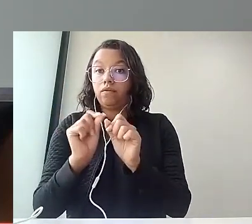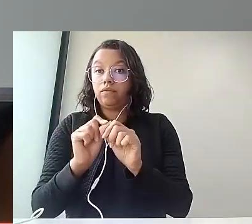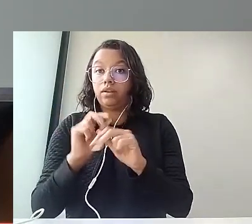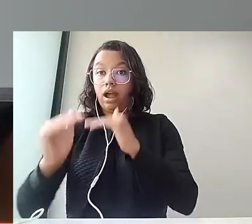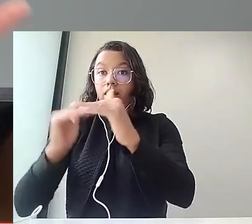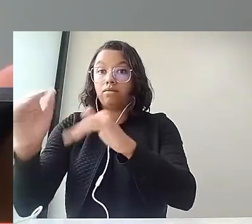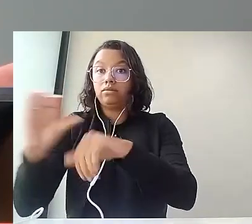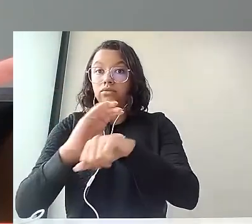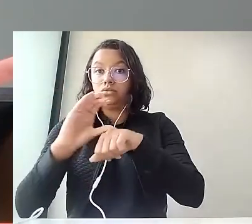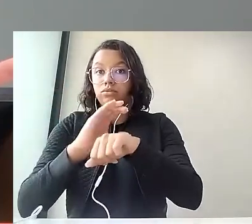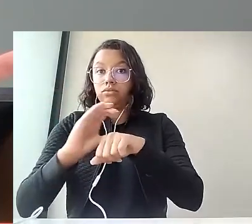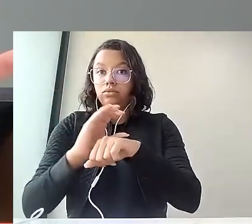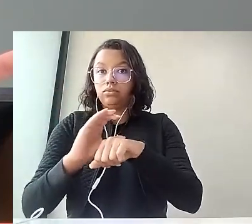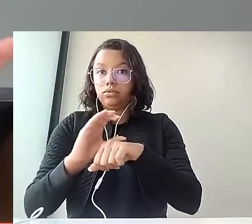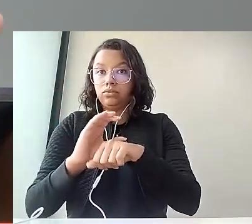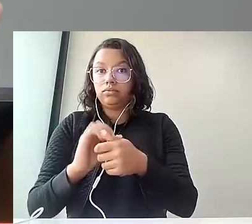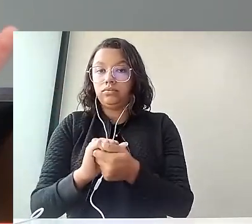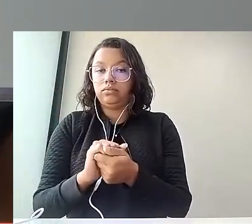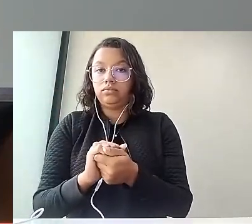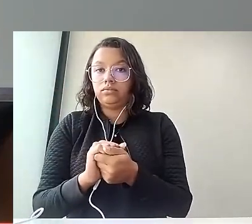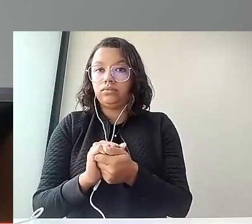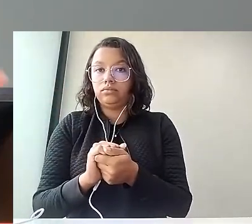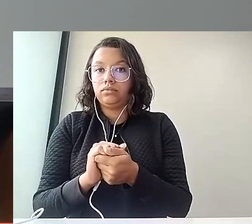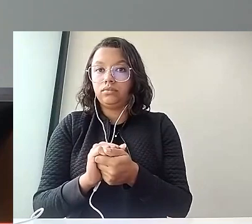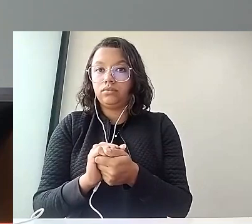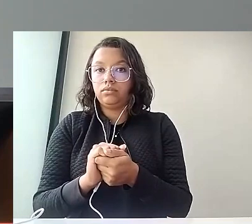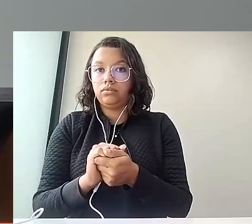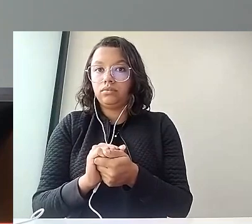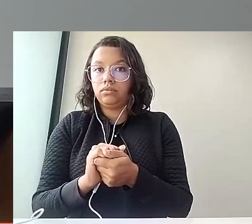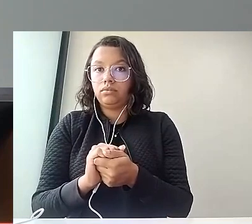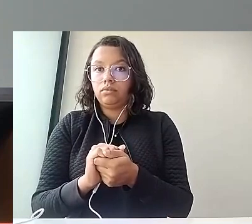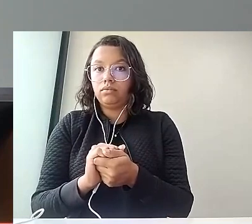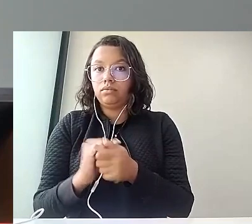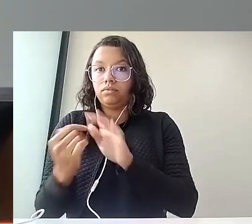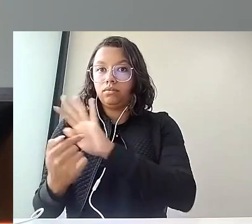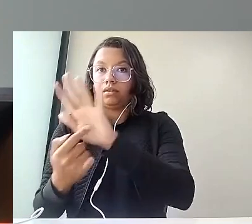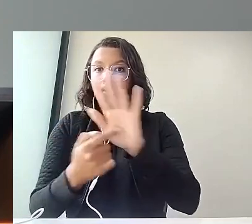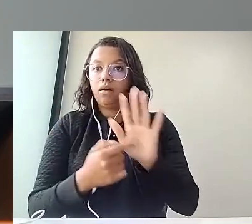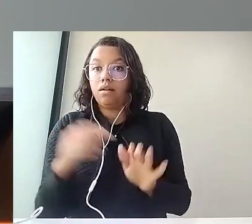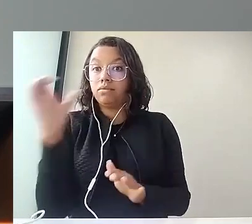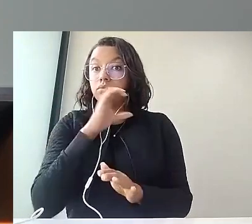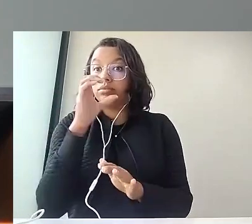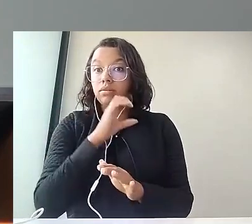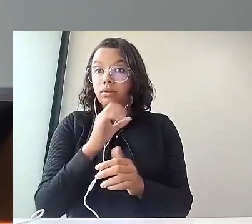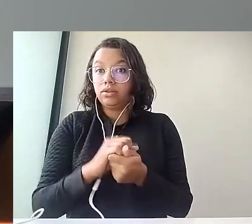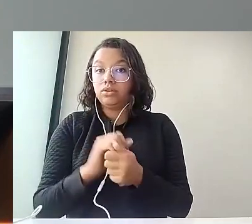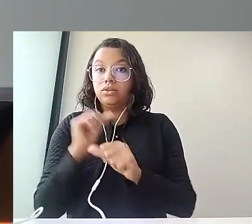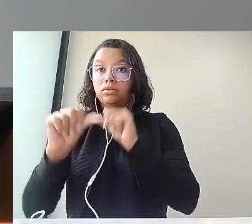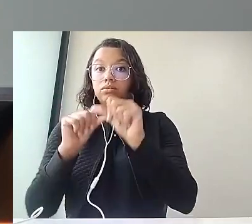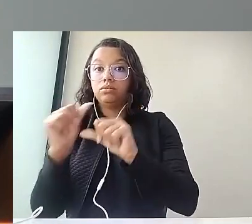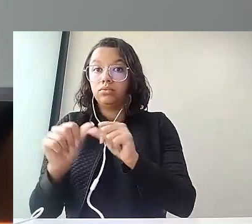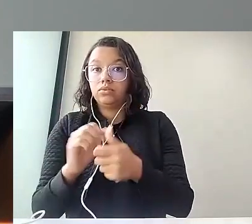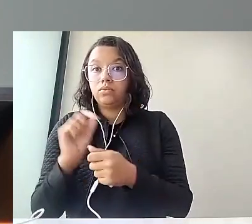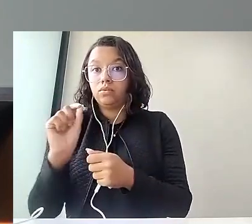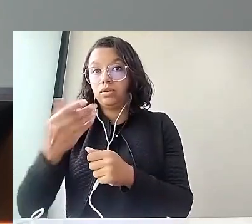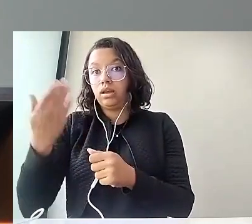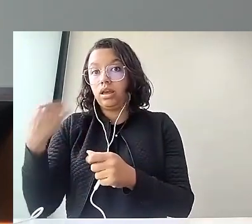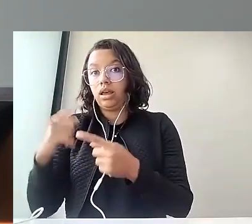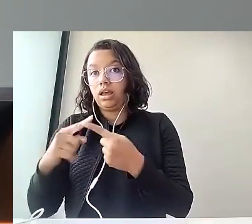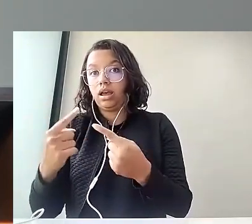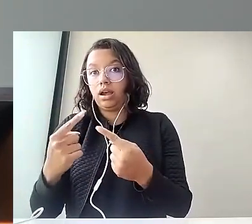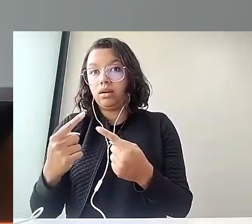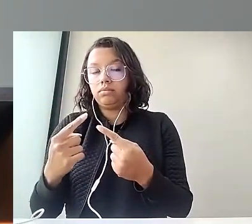dificultad es que las constituciones desaparecían muy rápidamente, de modo que era más racional desde una